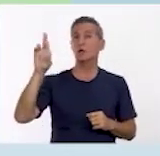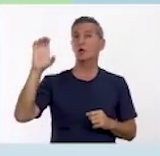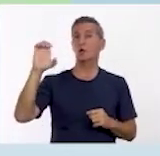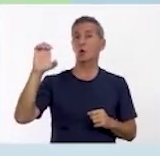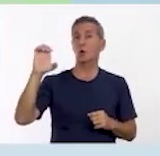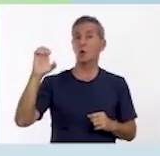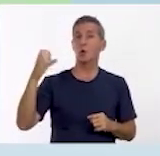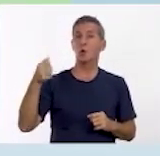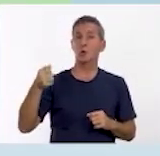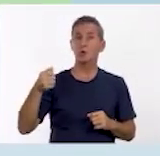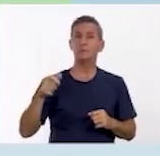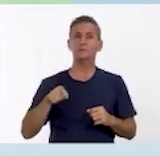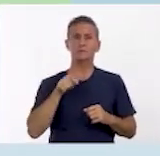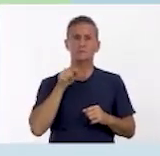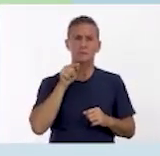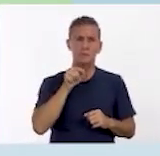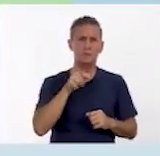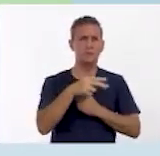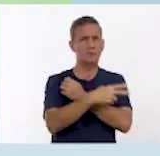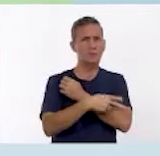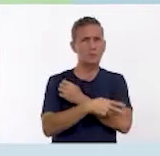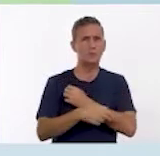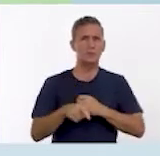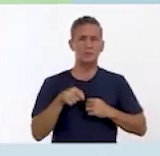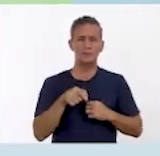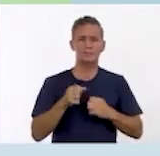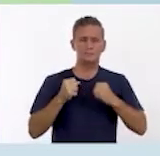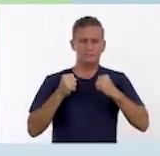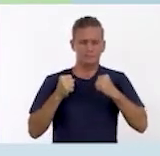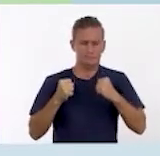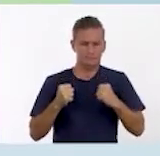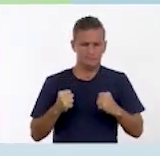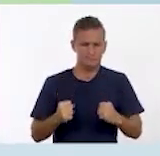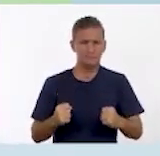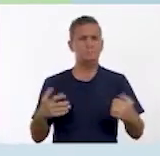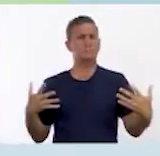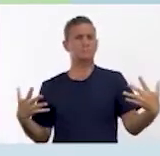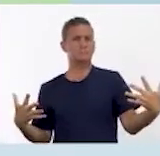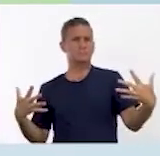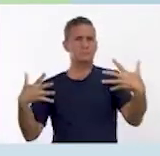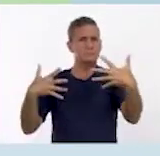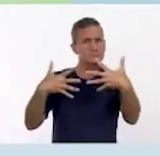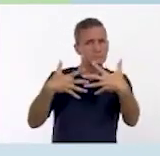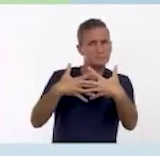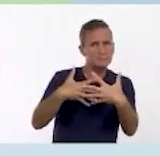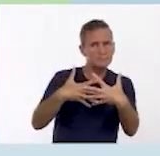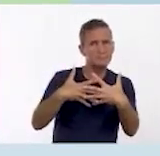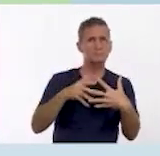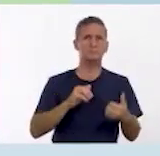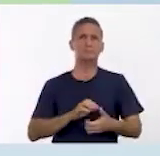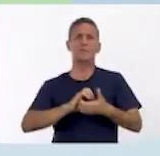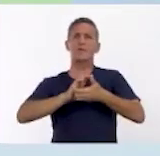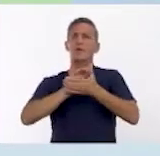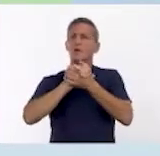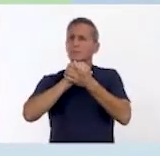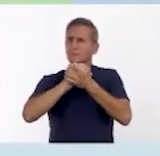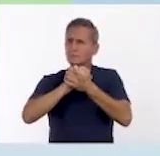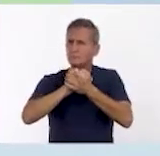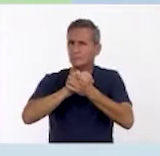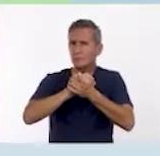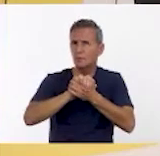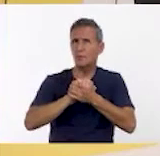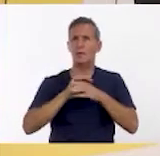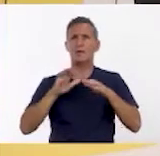Vietnam, y esos países quedan, mantienen el socialismo, mantienen sus relaciones, mantienen